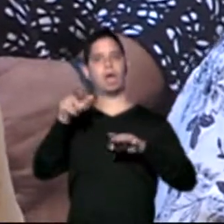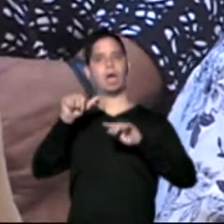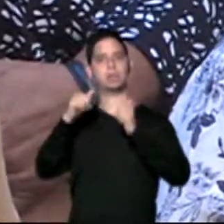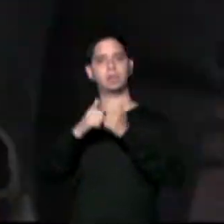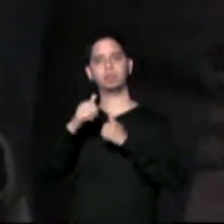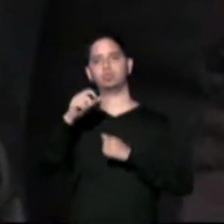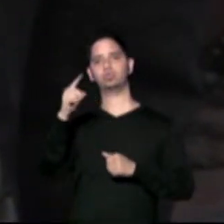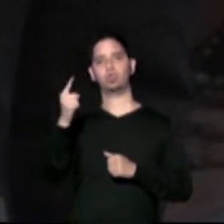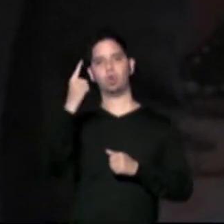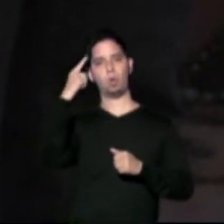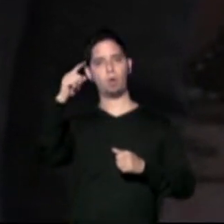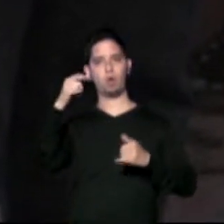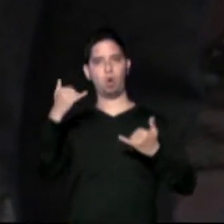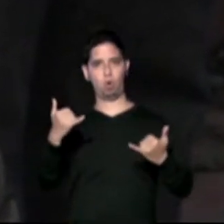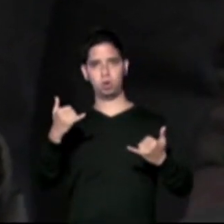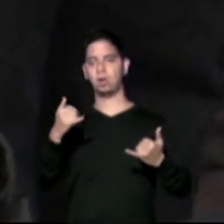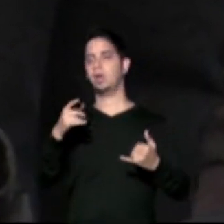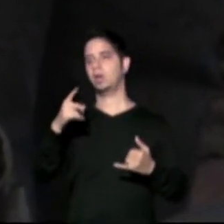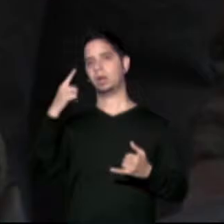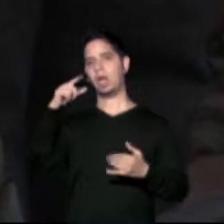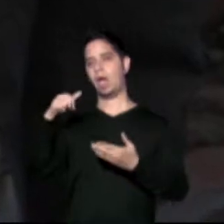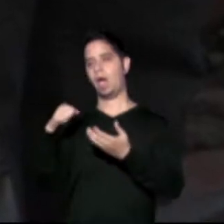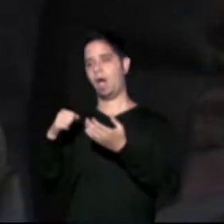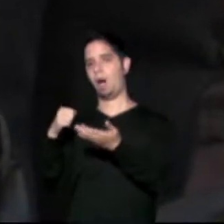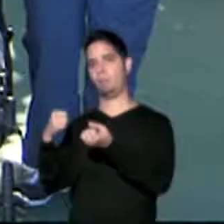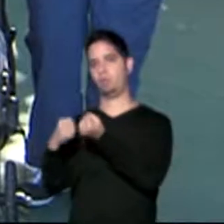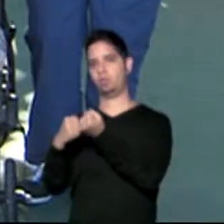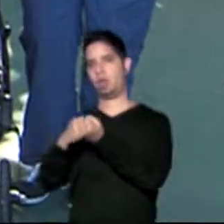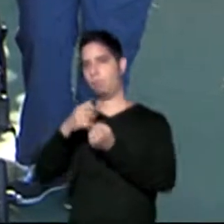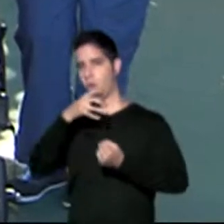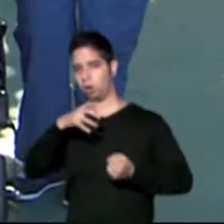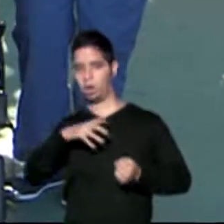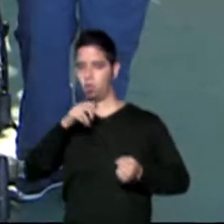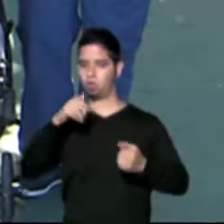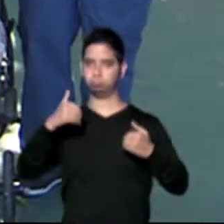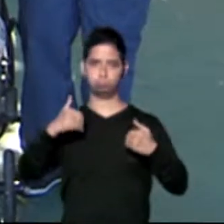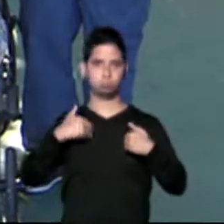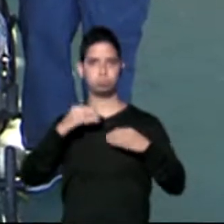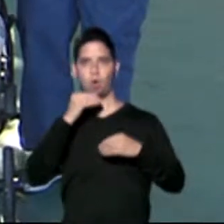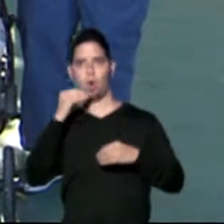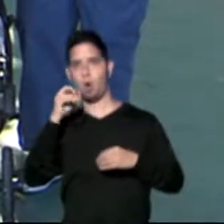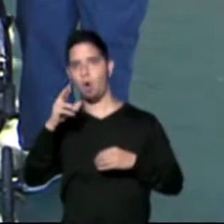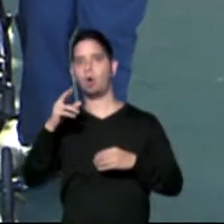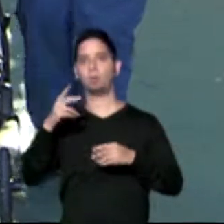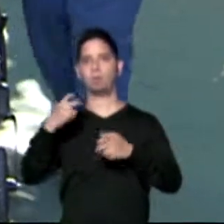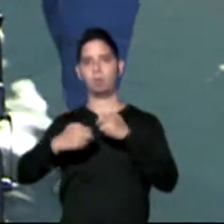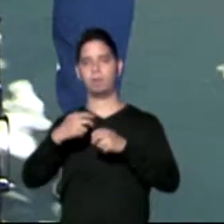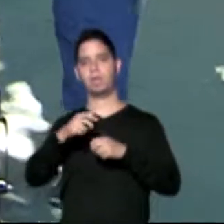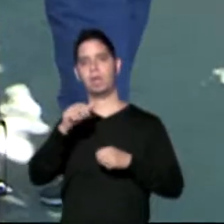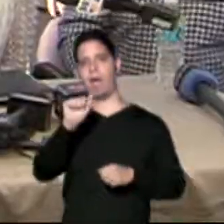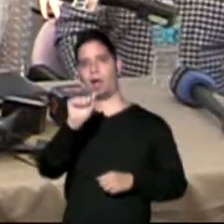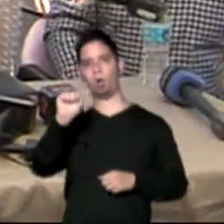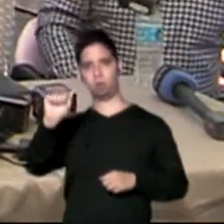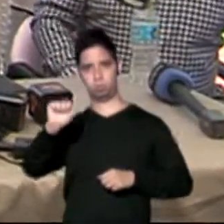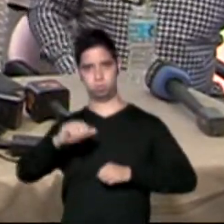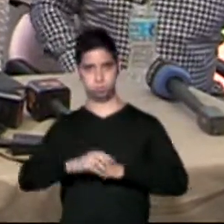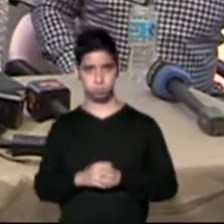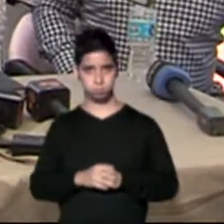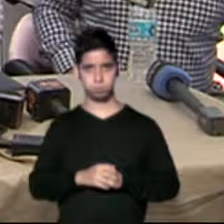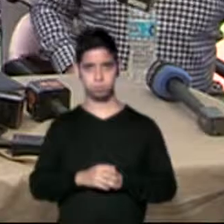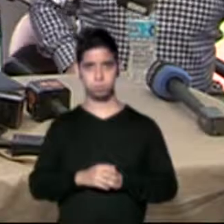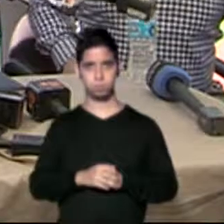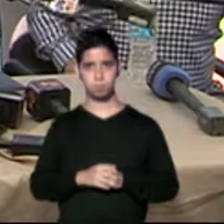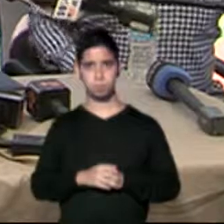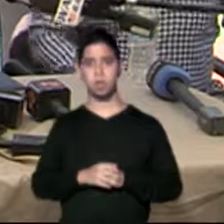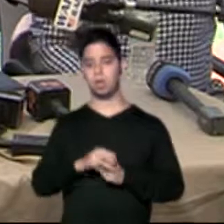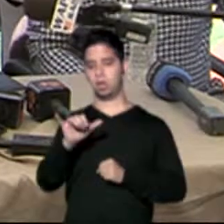mujeres en recuperación de la enfermedad de adicción y alcoholismo, los resultados del conteo son importantes para poder garantizar los fondos que la isla